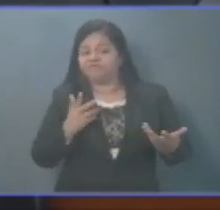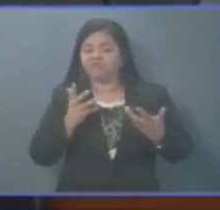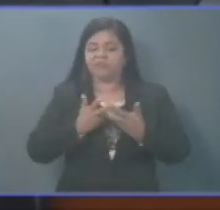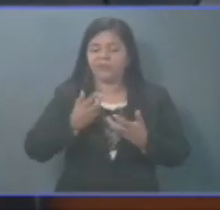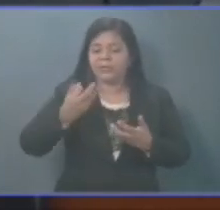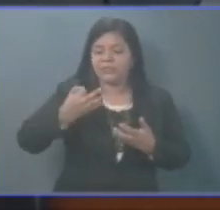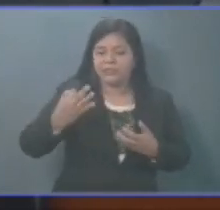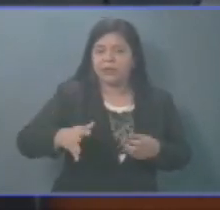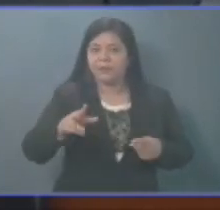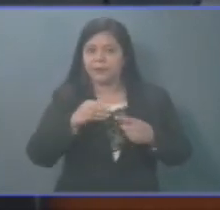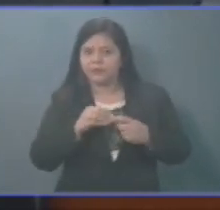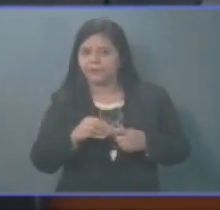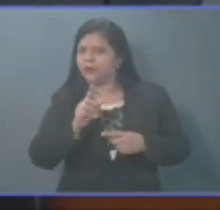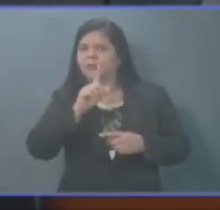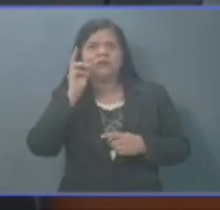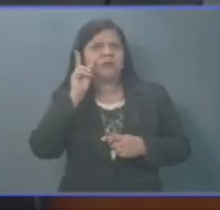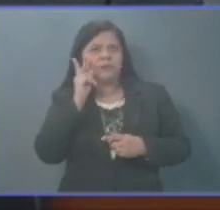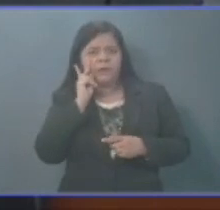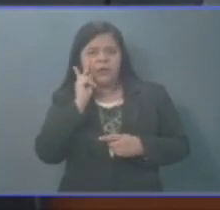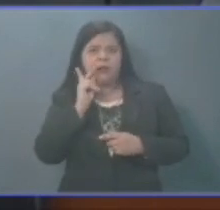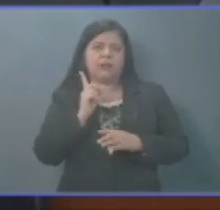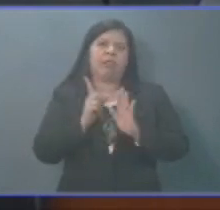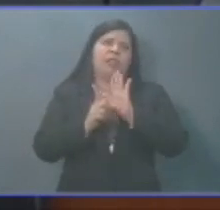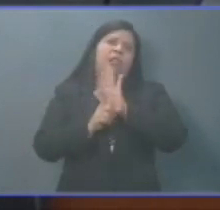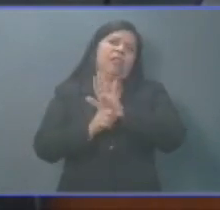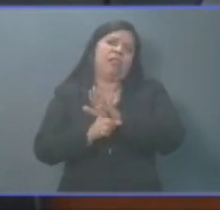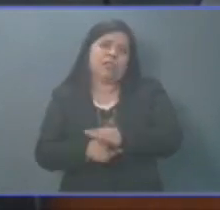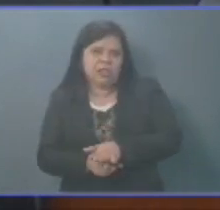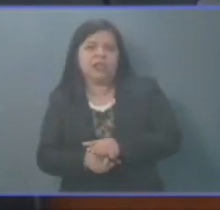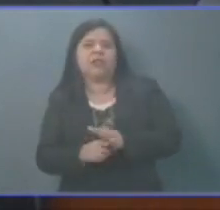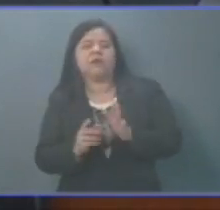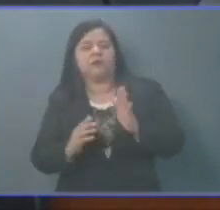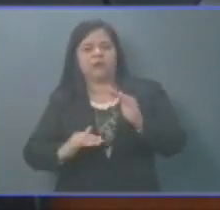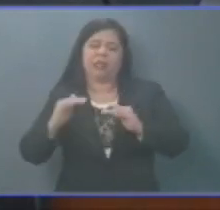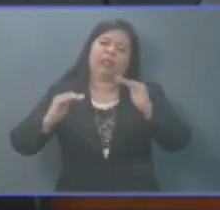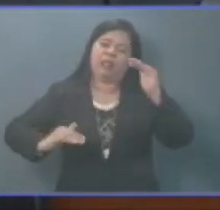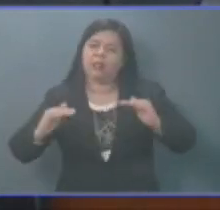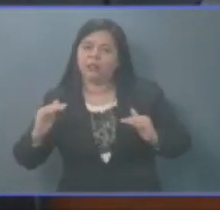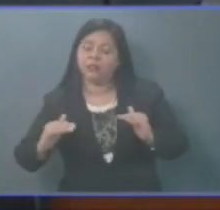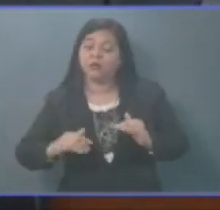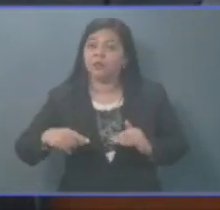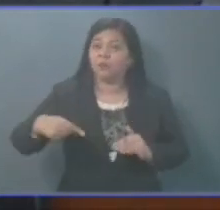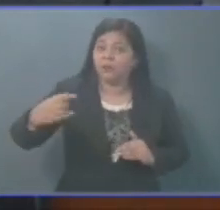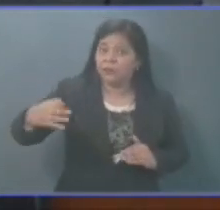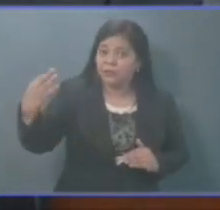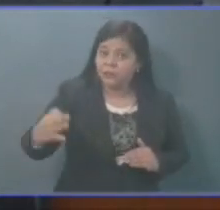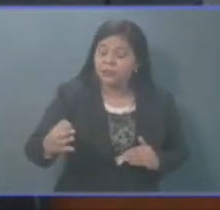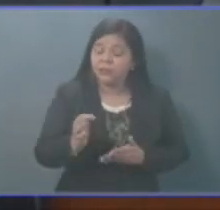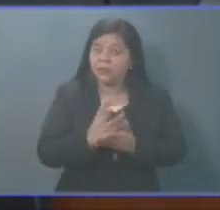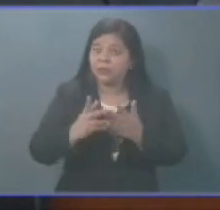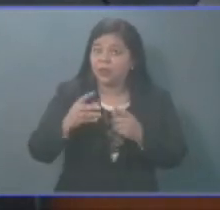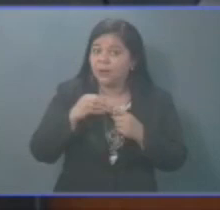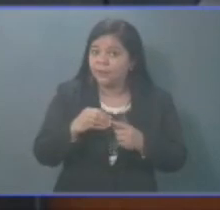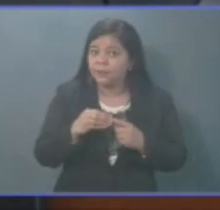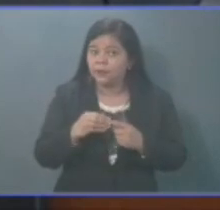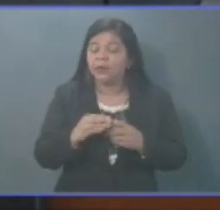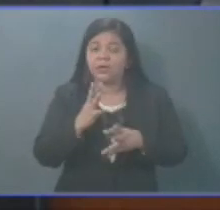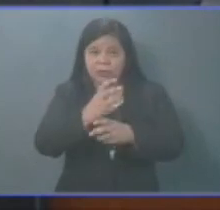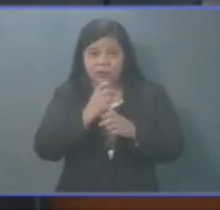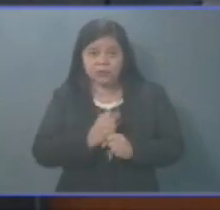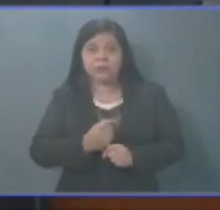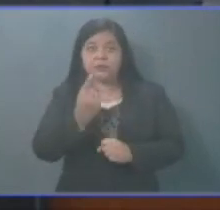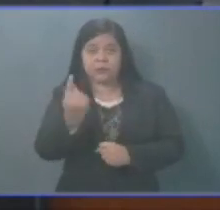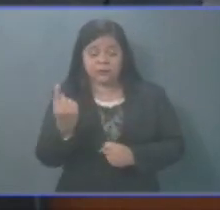no impongan una carga desproporcionada o indebida cuando se requieran en un caso particular para garantizar